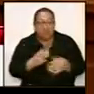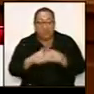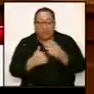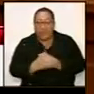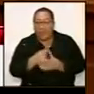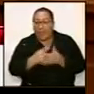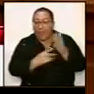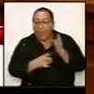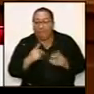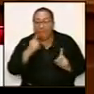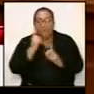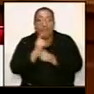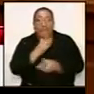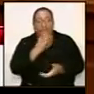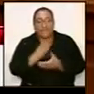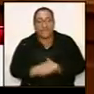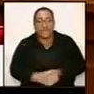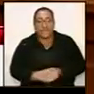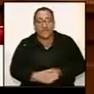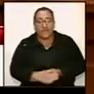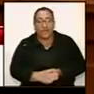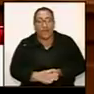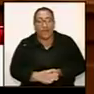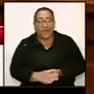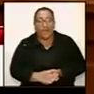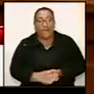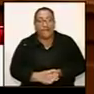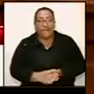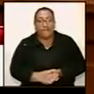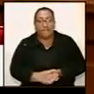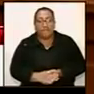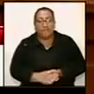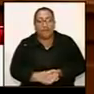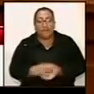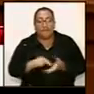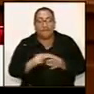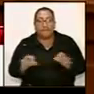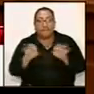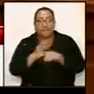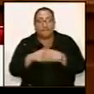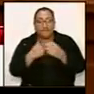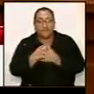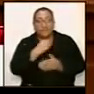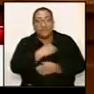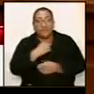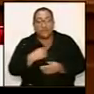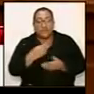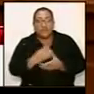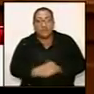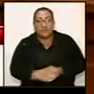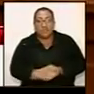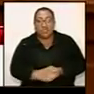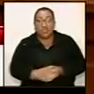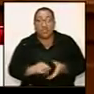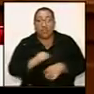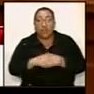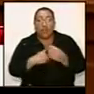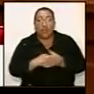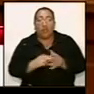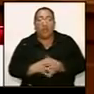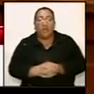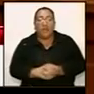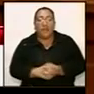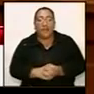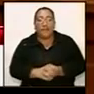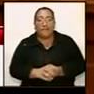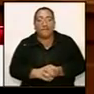que se han planteado para enfrentar esta problemática. Necesitamos además que el Ministerio de la Mujer articule bien con el Ministerio del